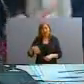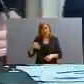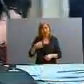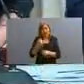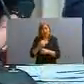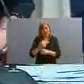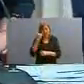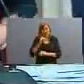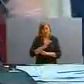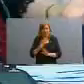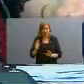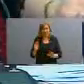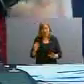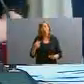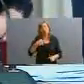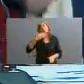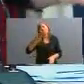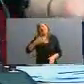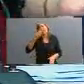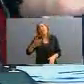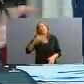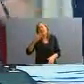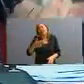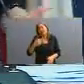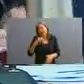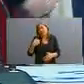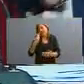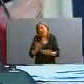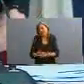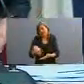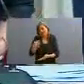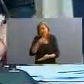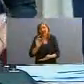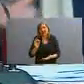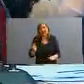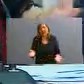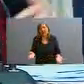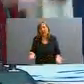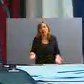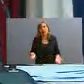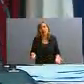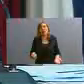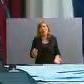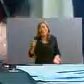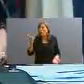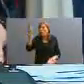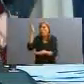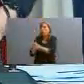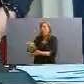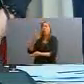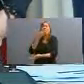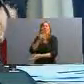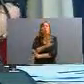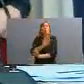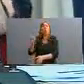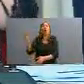he sido legisladora, bueno, yo hablaba mucho, ¿no? Así presentaba proyectos, no había problema, pero por ahí mataban a uno porque nunca había hablado,